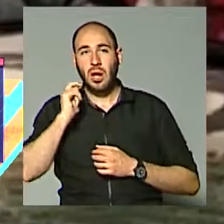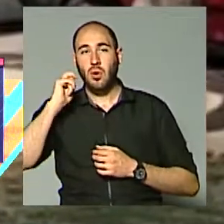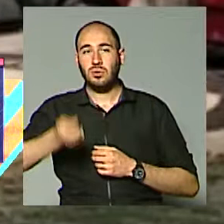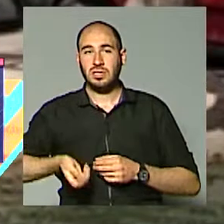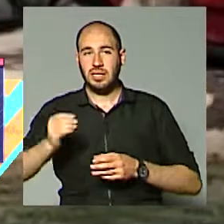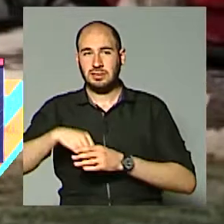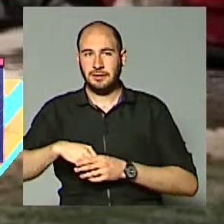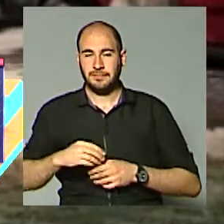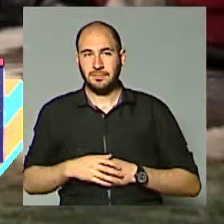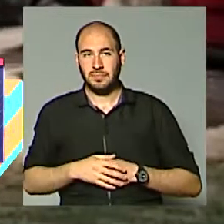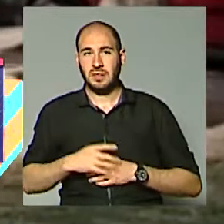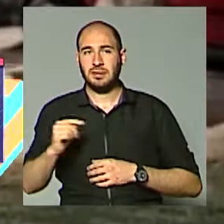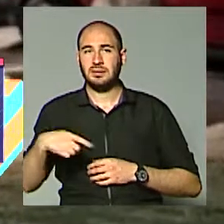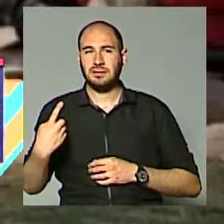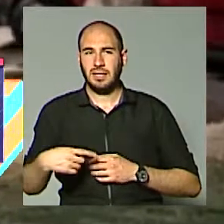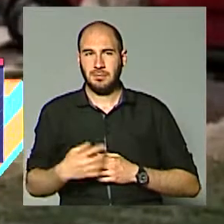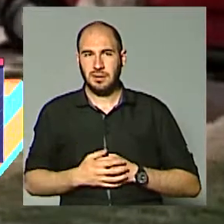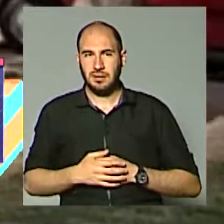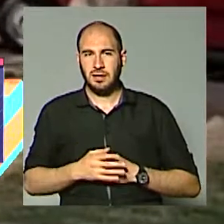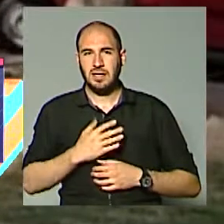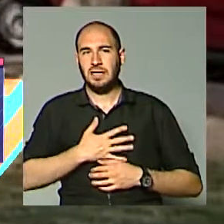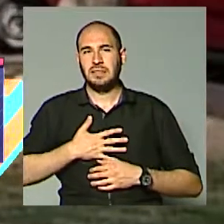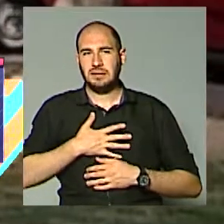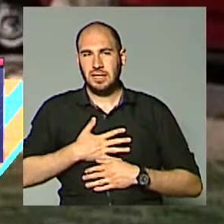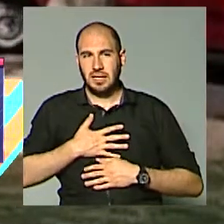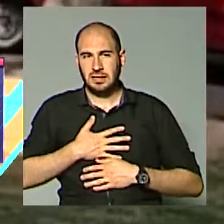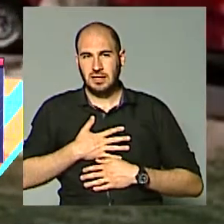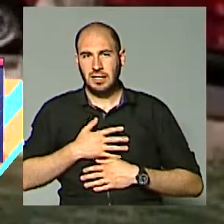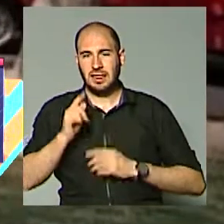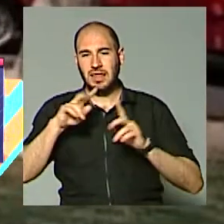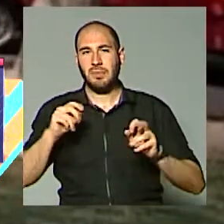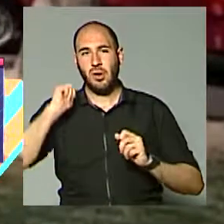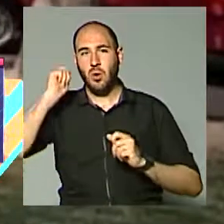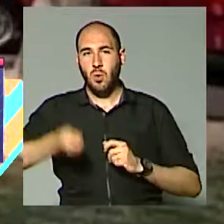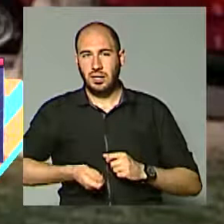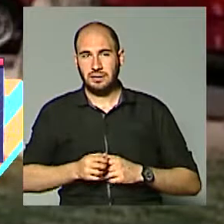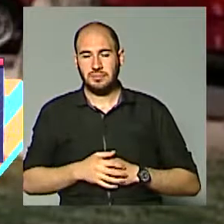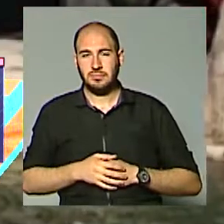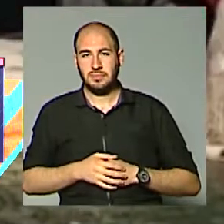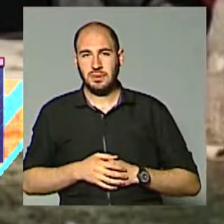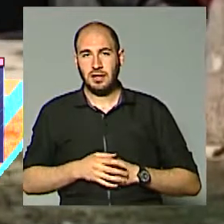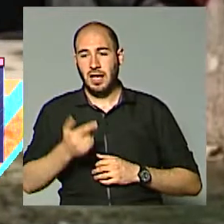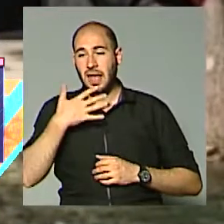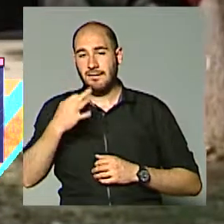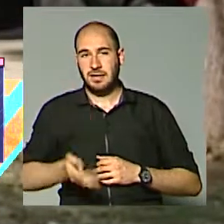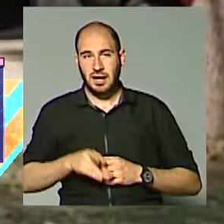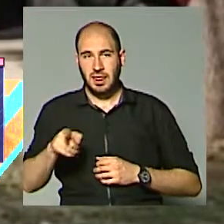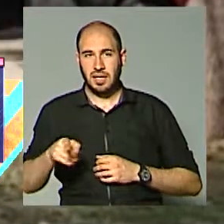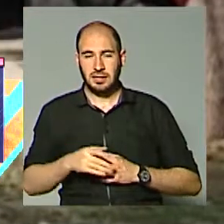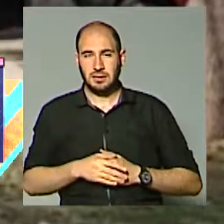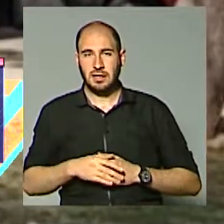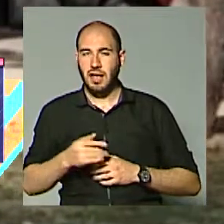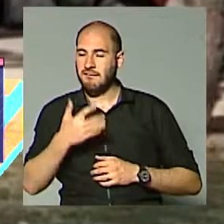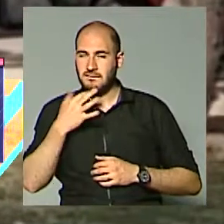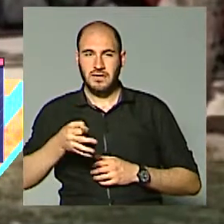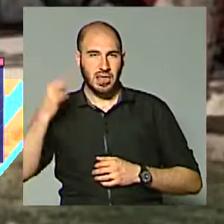justicia siempre se han sentido a niveles jueces Sí. Con la verdad